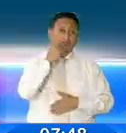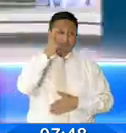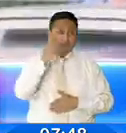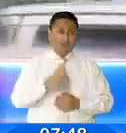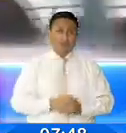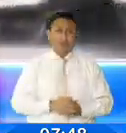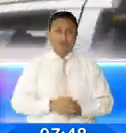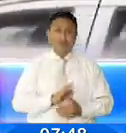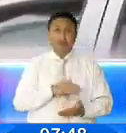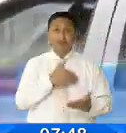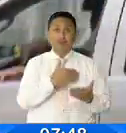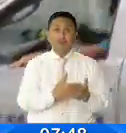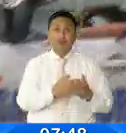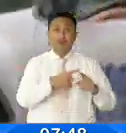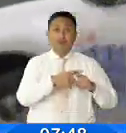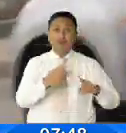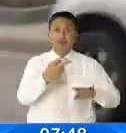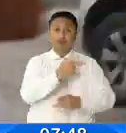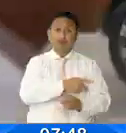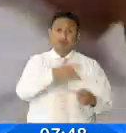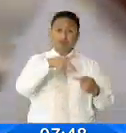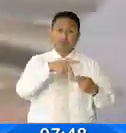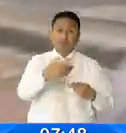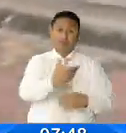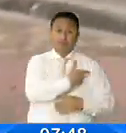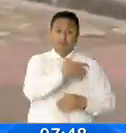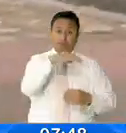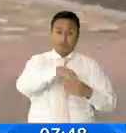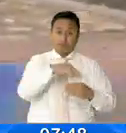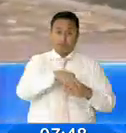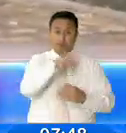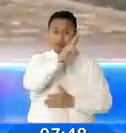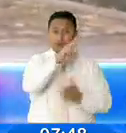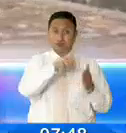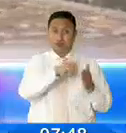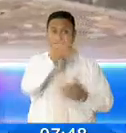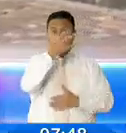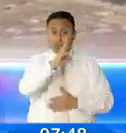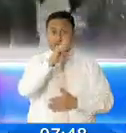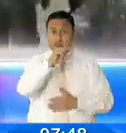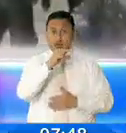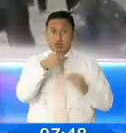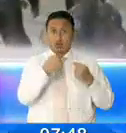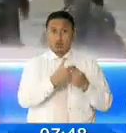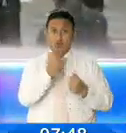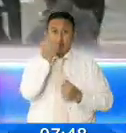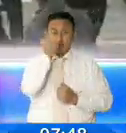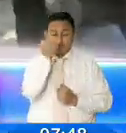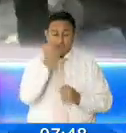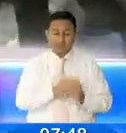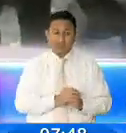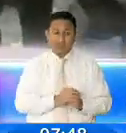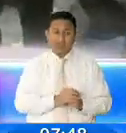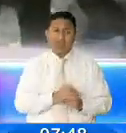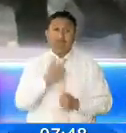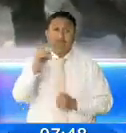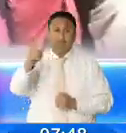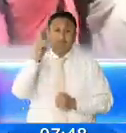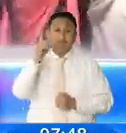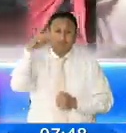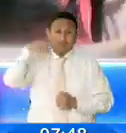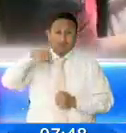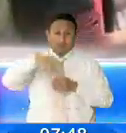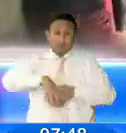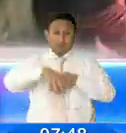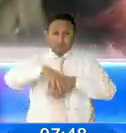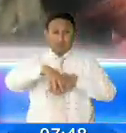Llegó a ser precandidato a las elecciones presidenciales de 2017 por Pachacútic. Fue parte de los dirigentes que protagonizaron las